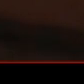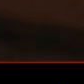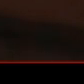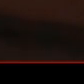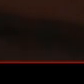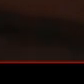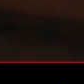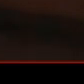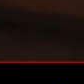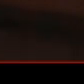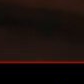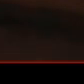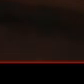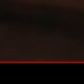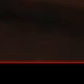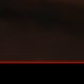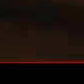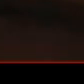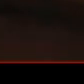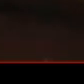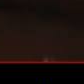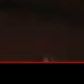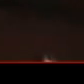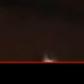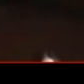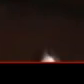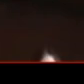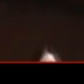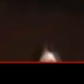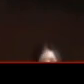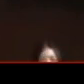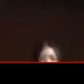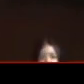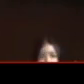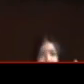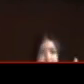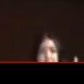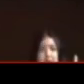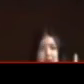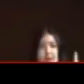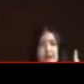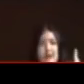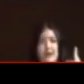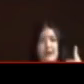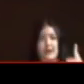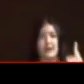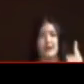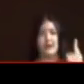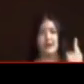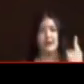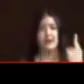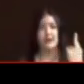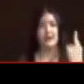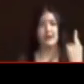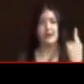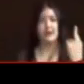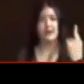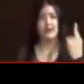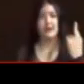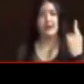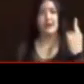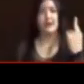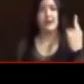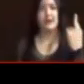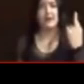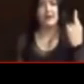las FARC o el ELN representaban a los colombianos. Eso sería absolutamente aberrante. El Medio Oriente quiere paz, el mundo quiere paz,